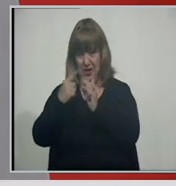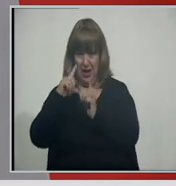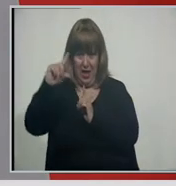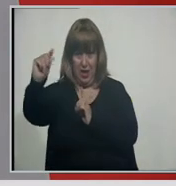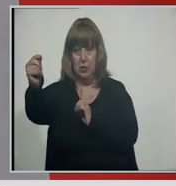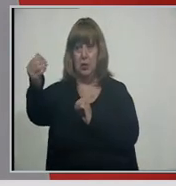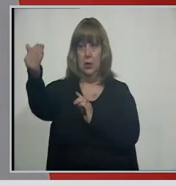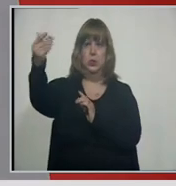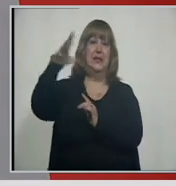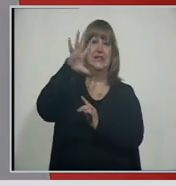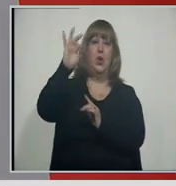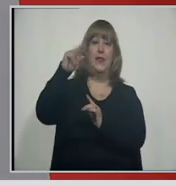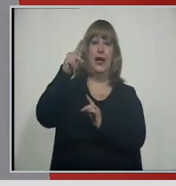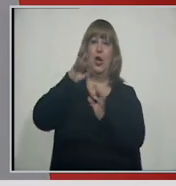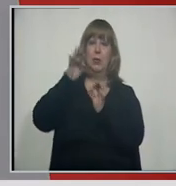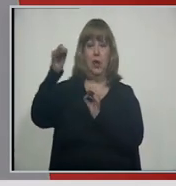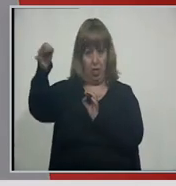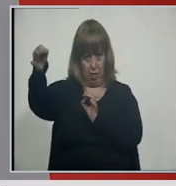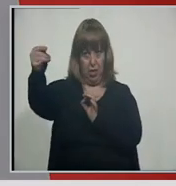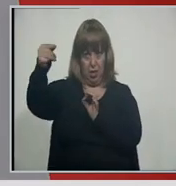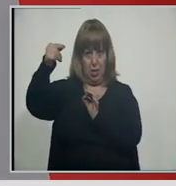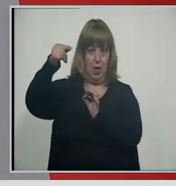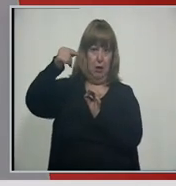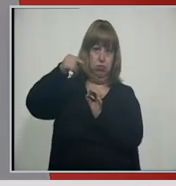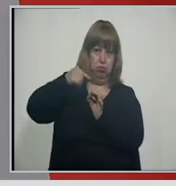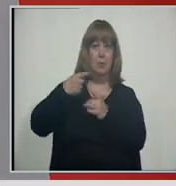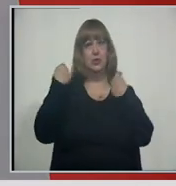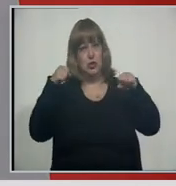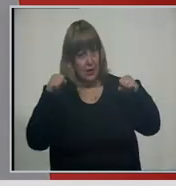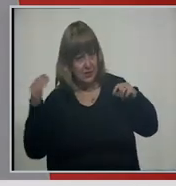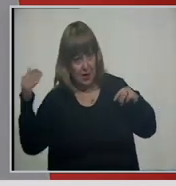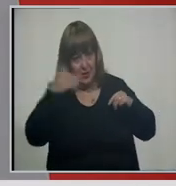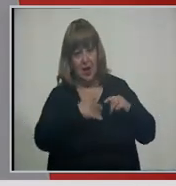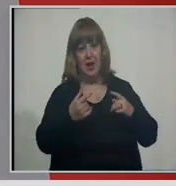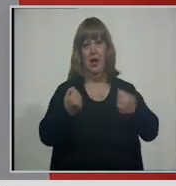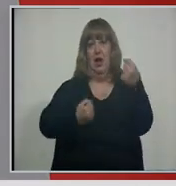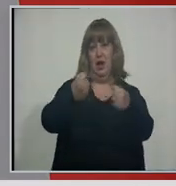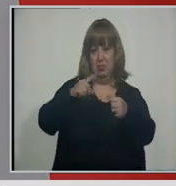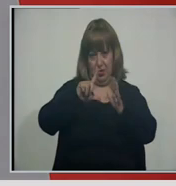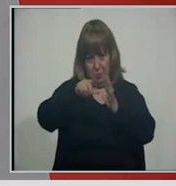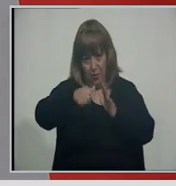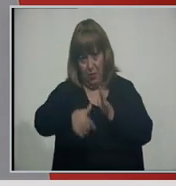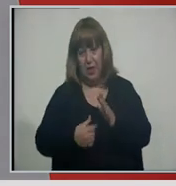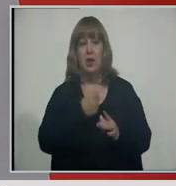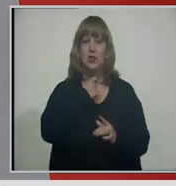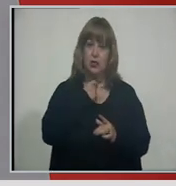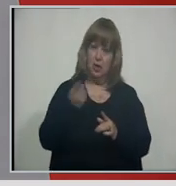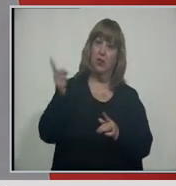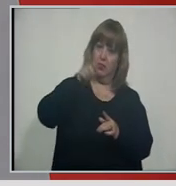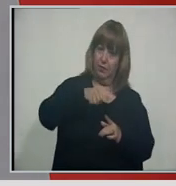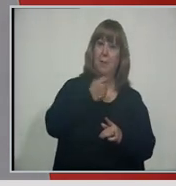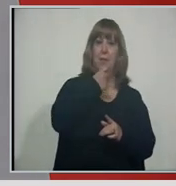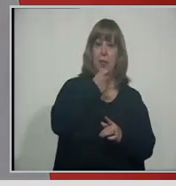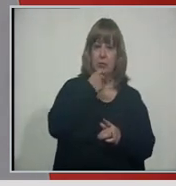distancia de 50 kilómetros conectarme más que antes quiere ensayar que sonrió el tránsito de marketing entonces yo quiero volver me voy a vivir a